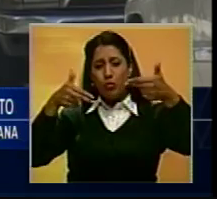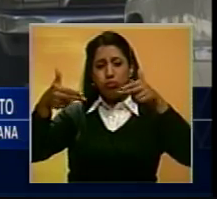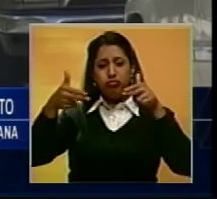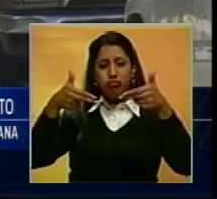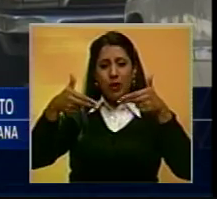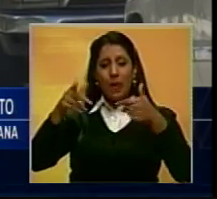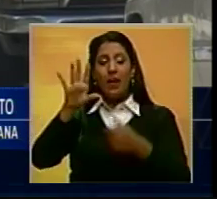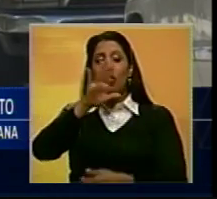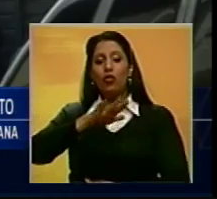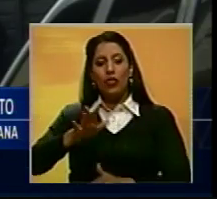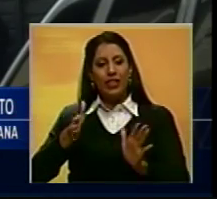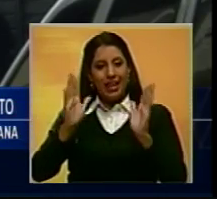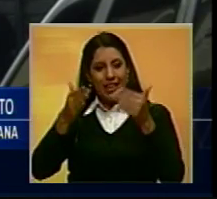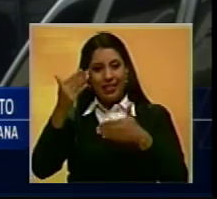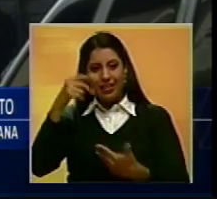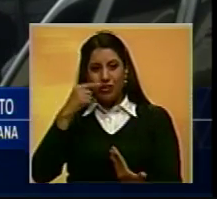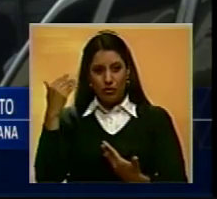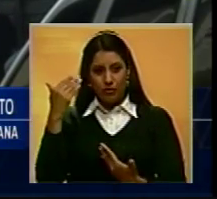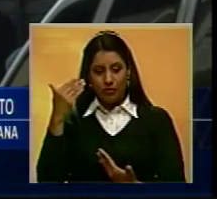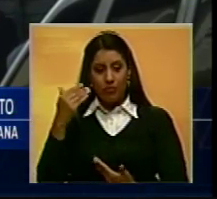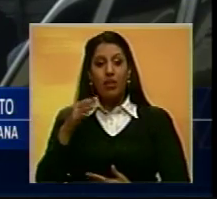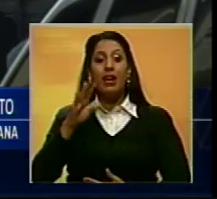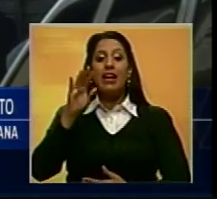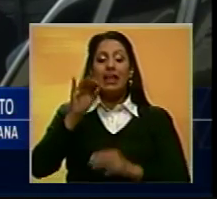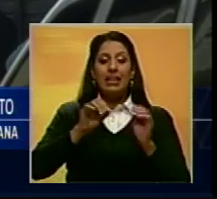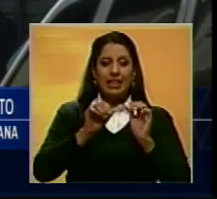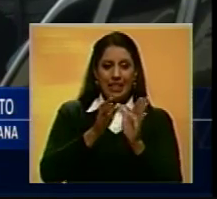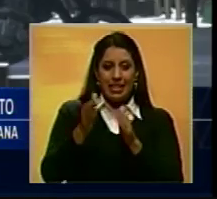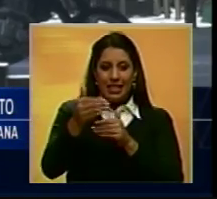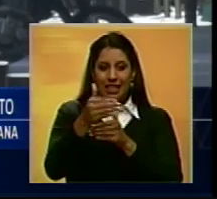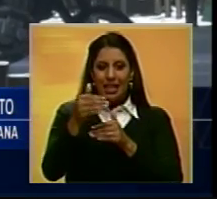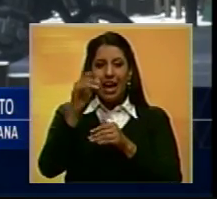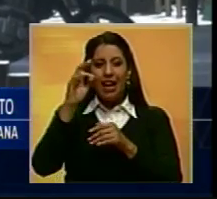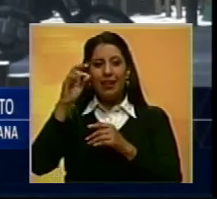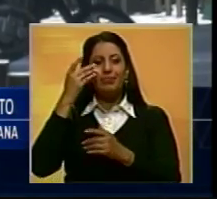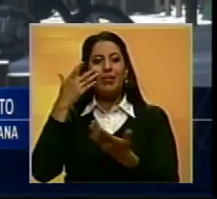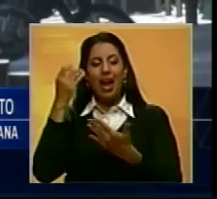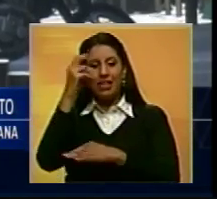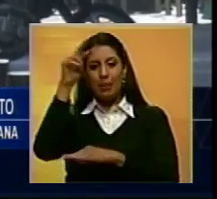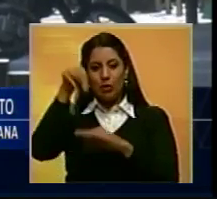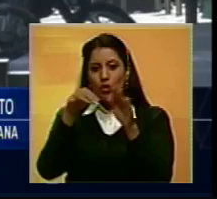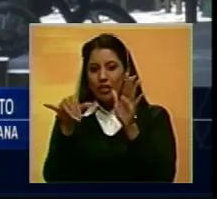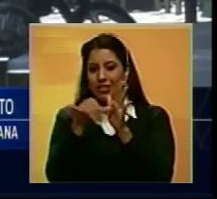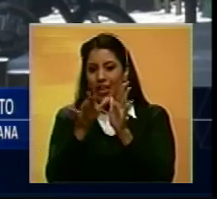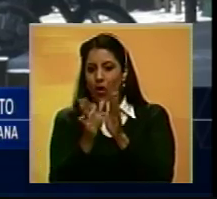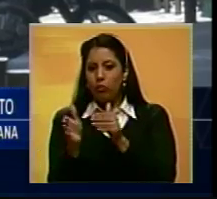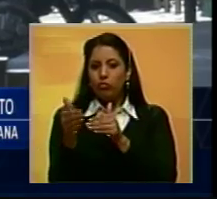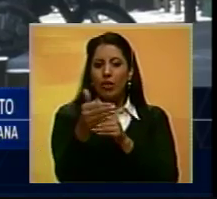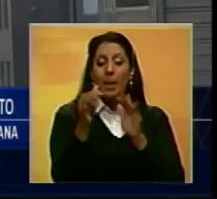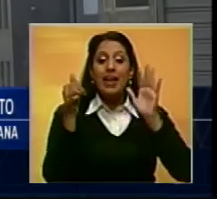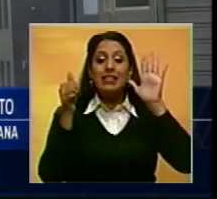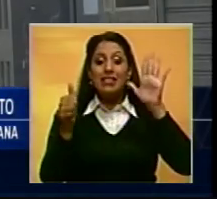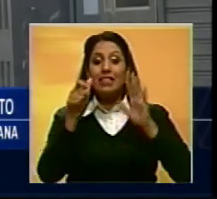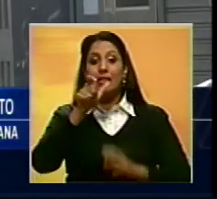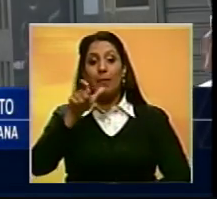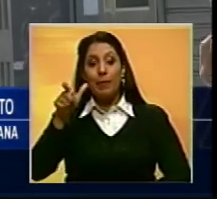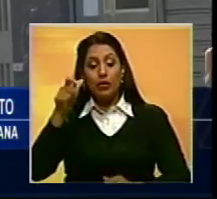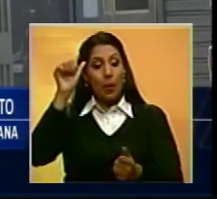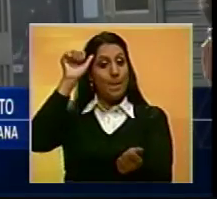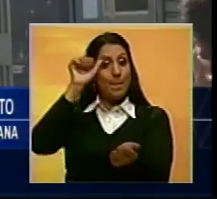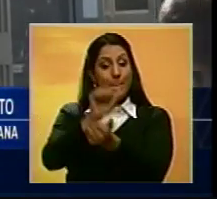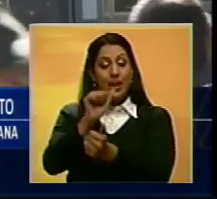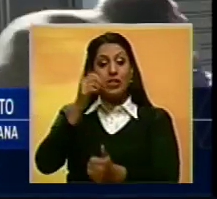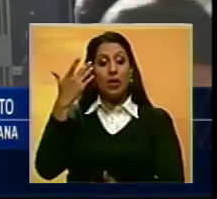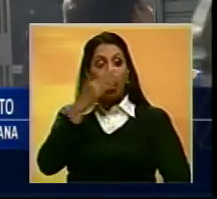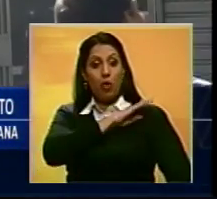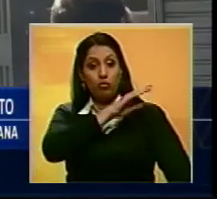se registró en el edificio Padre Sierra, entre la esquina de Muñoz y la sede de la Asamblea Nacional. Al menos 6 personas fueron detenidas por